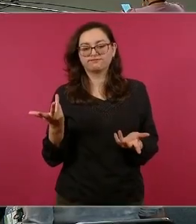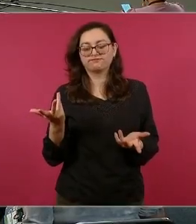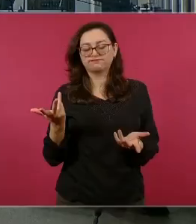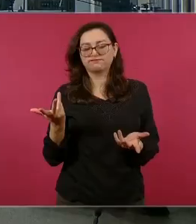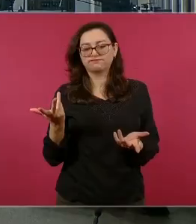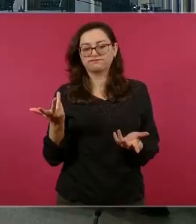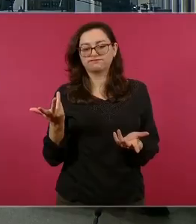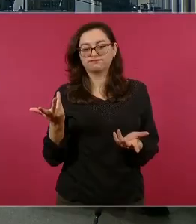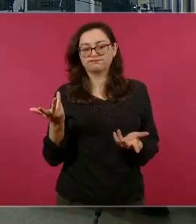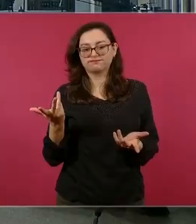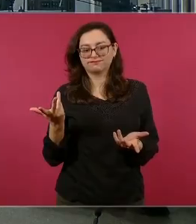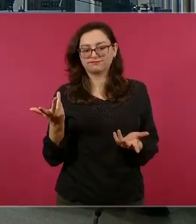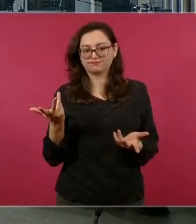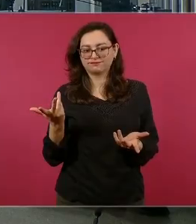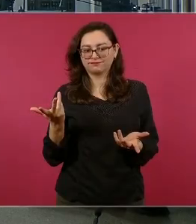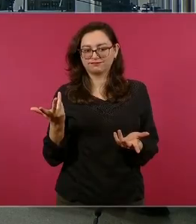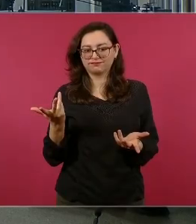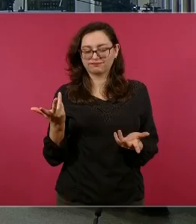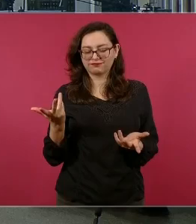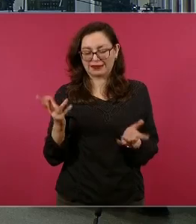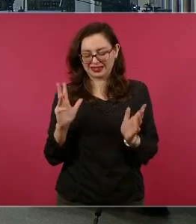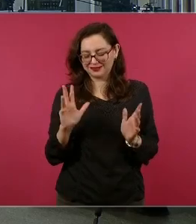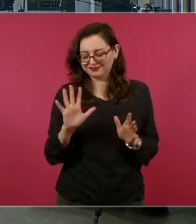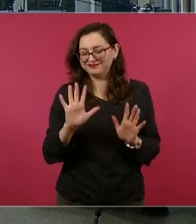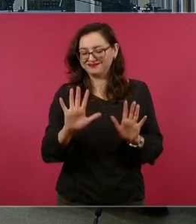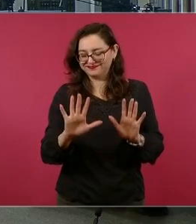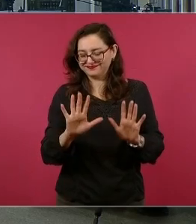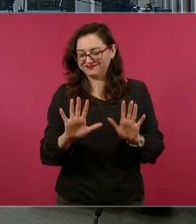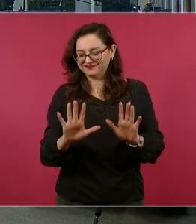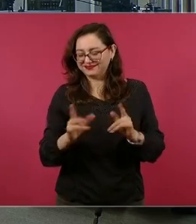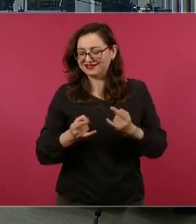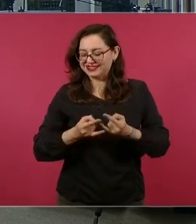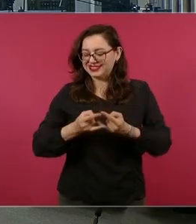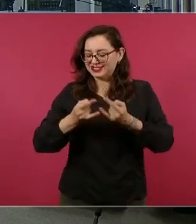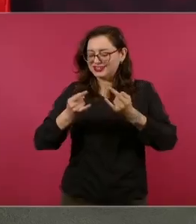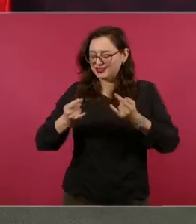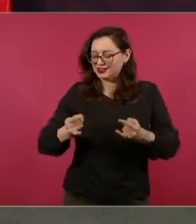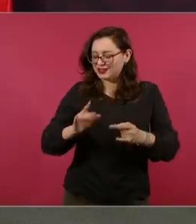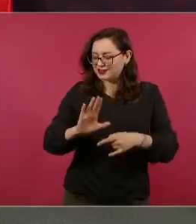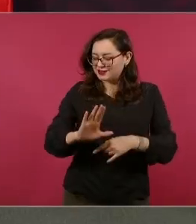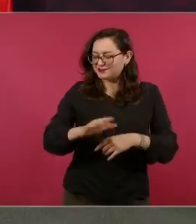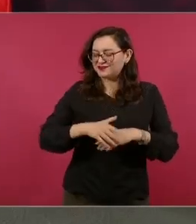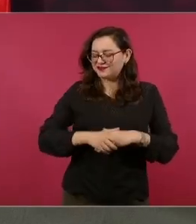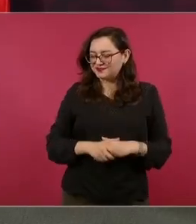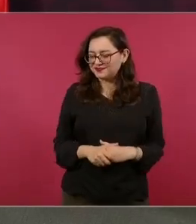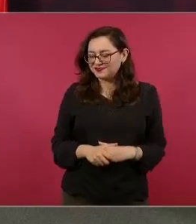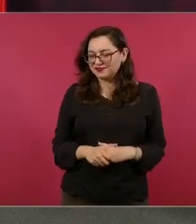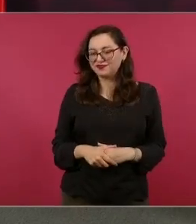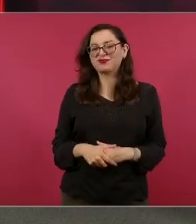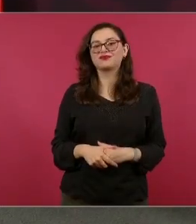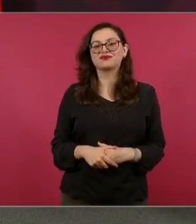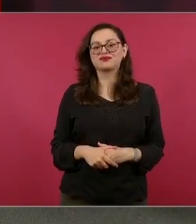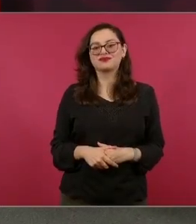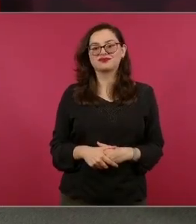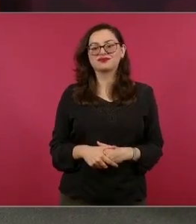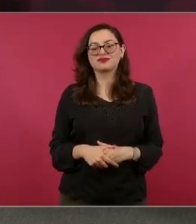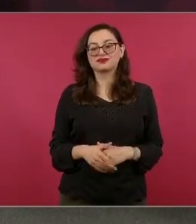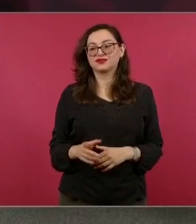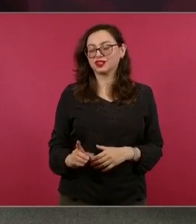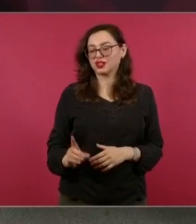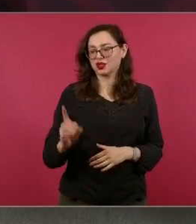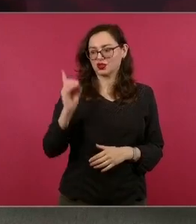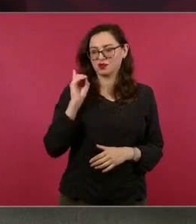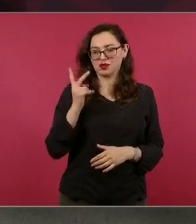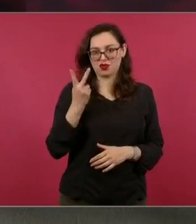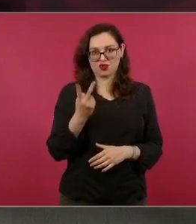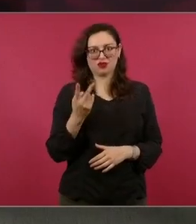porque me llamó mucho la atención, estoy viendo la televisión, sí, la pantalla, sobre los resultados el